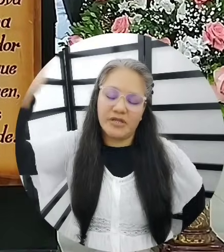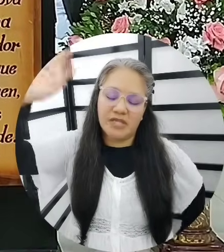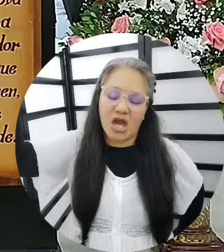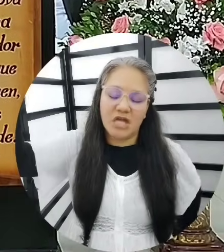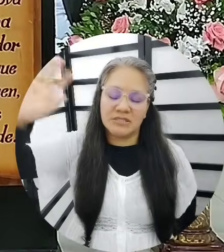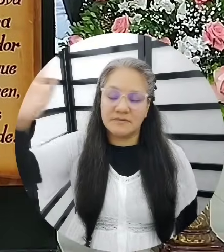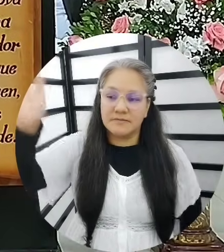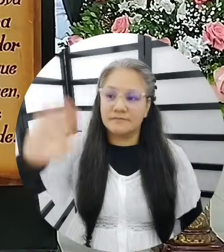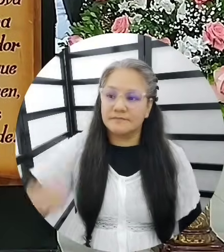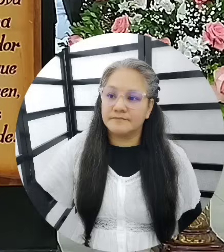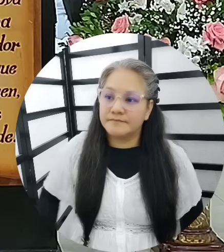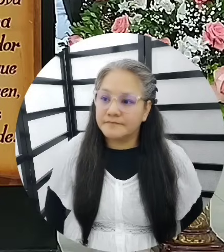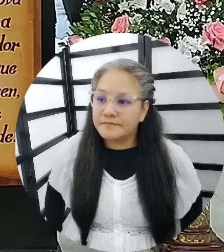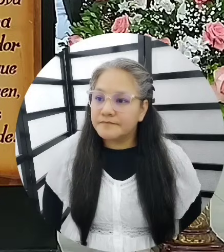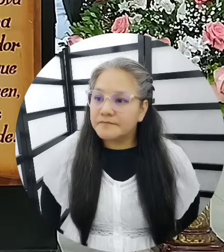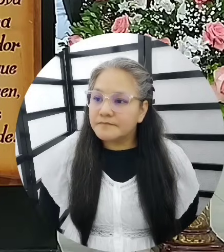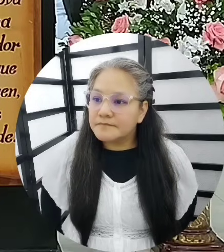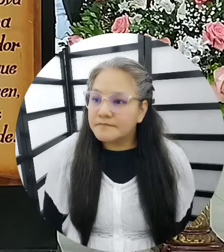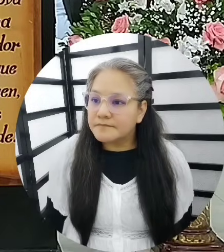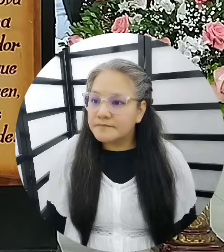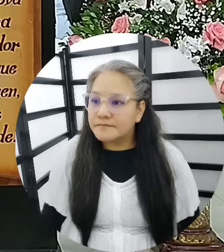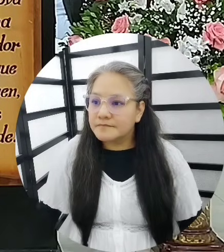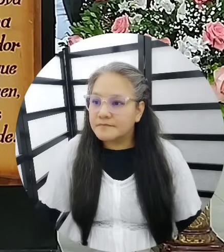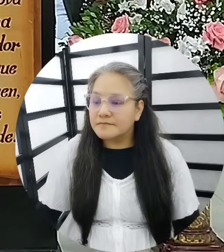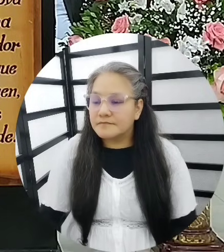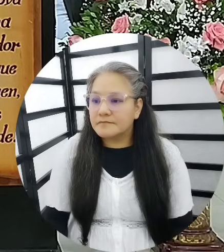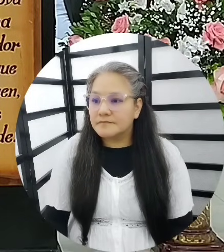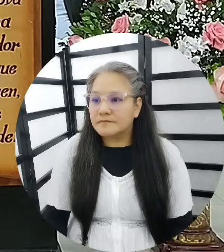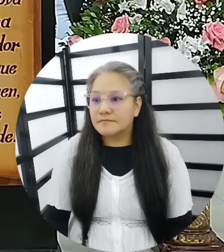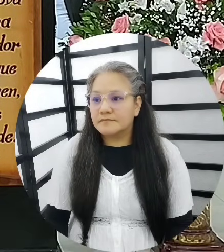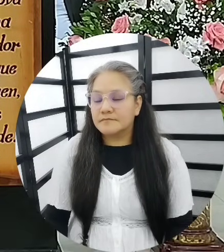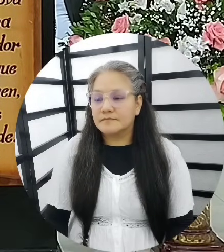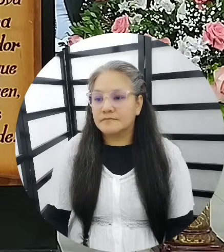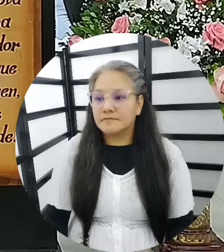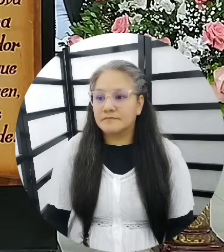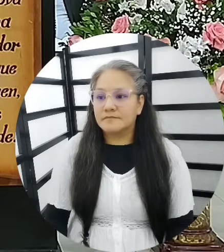¡Aleluya! En el Salmo 40